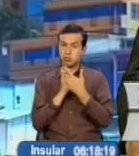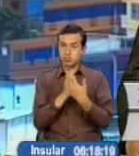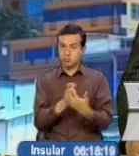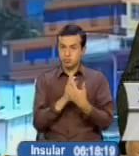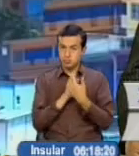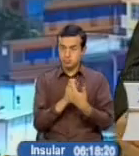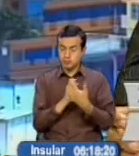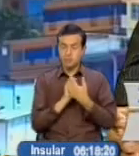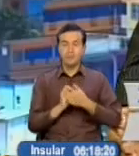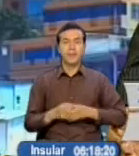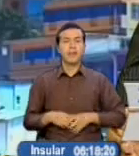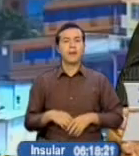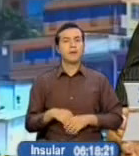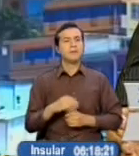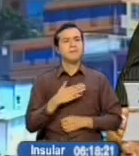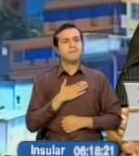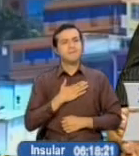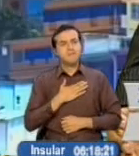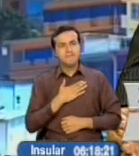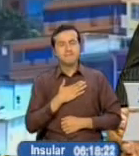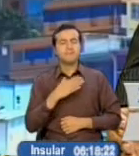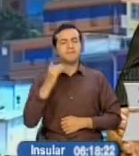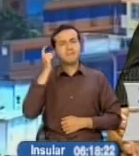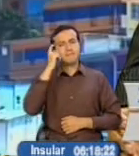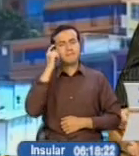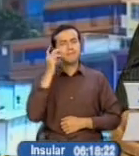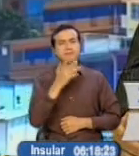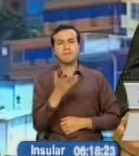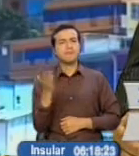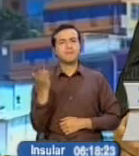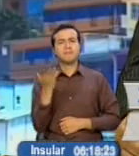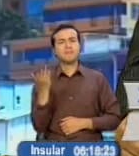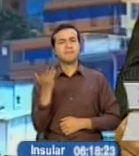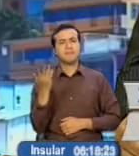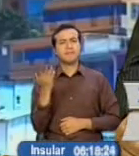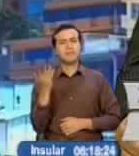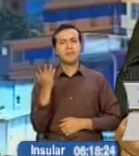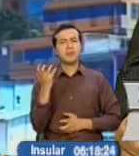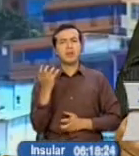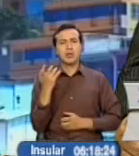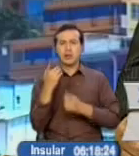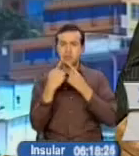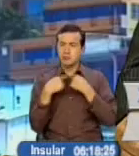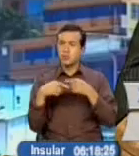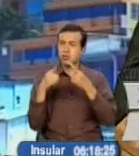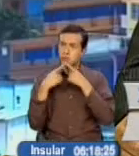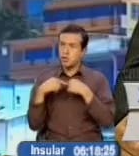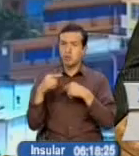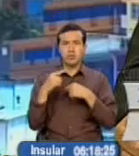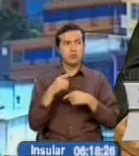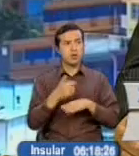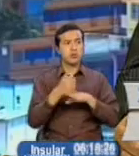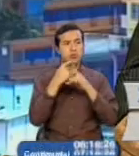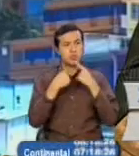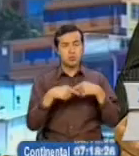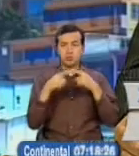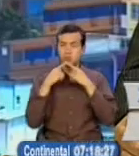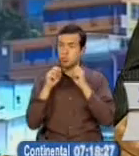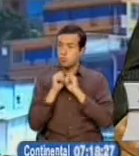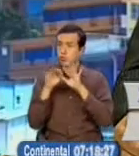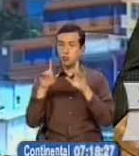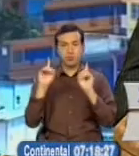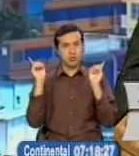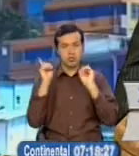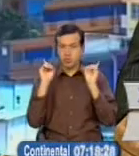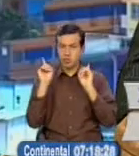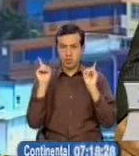diversa. Pero lo lamentable es que se pretenda convertirla simplemente en un portavoz del poder. No puede ser portavoz de